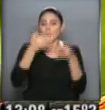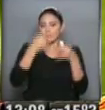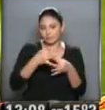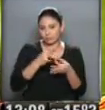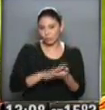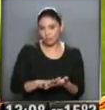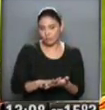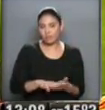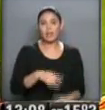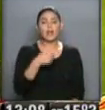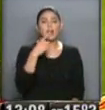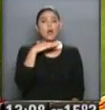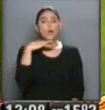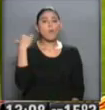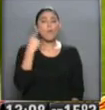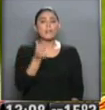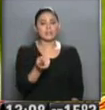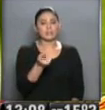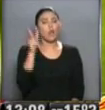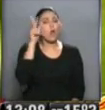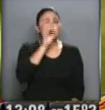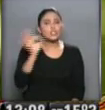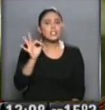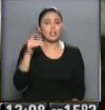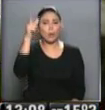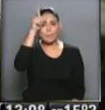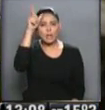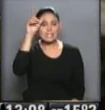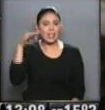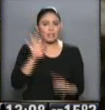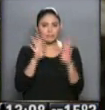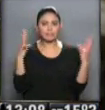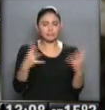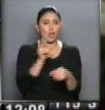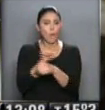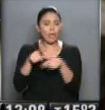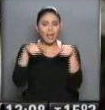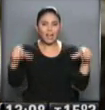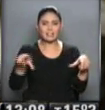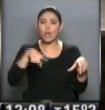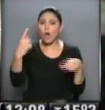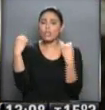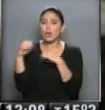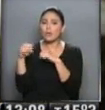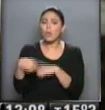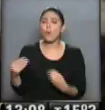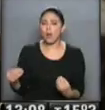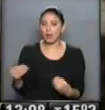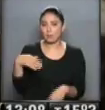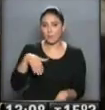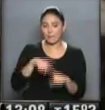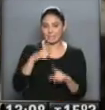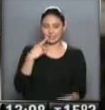otro deporte necesita de 800 policías para que custodien una cancha para un partido de fútbol? Te doy un dato. El domingo a la